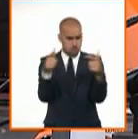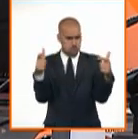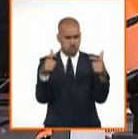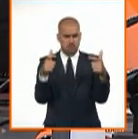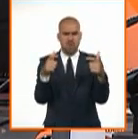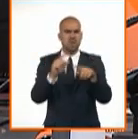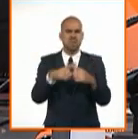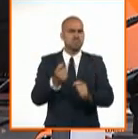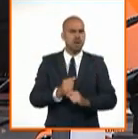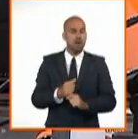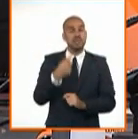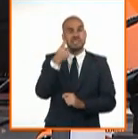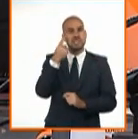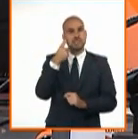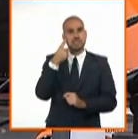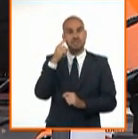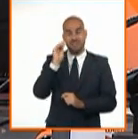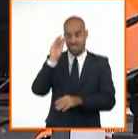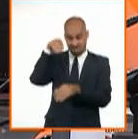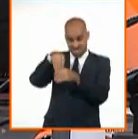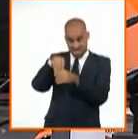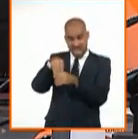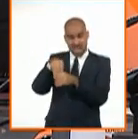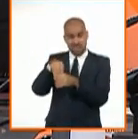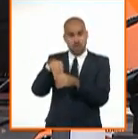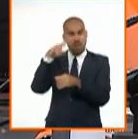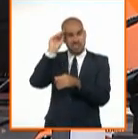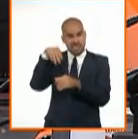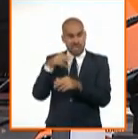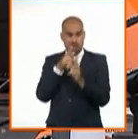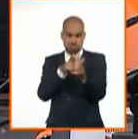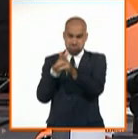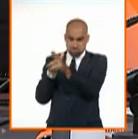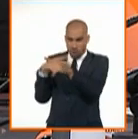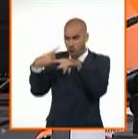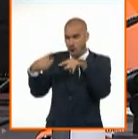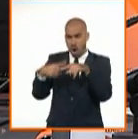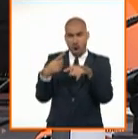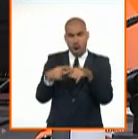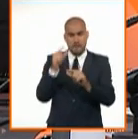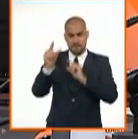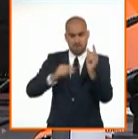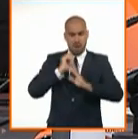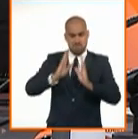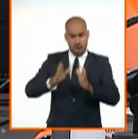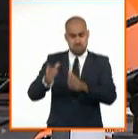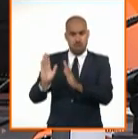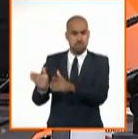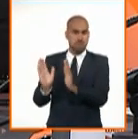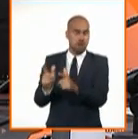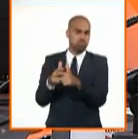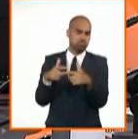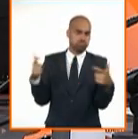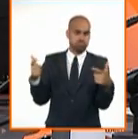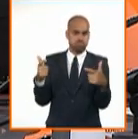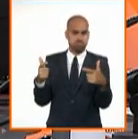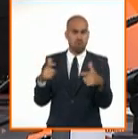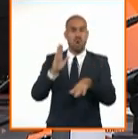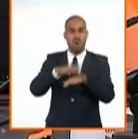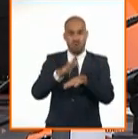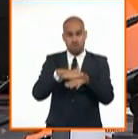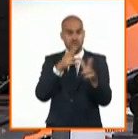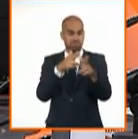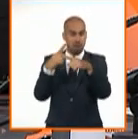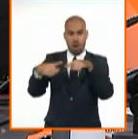eeuu niveles sin precedentes de muertes por armas de fuego como consecuencia de tiroteos masivos muchos de ellos